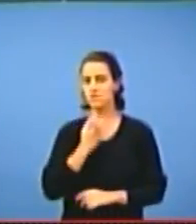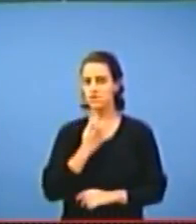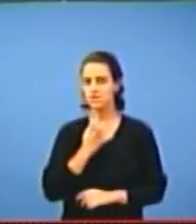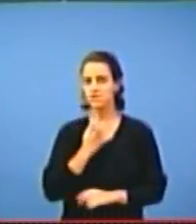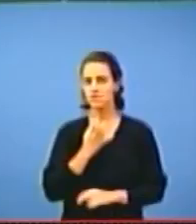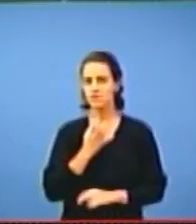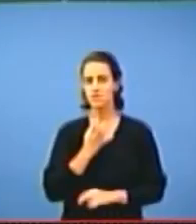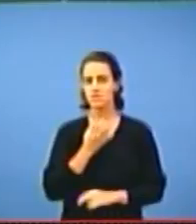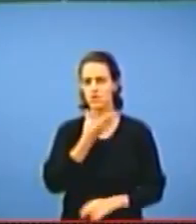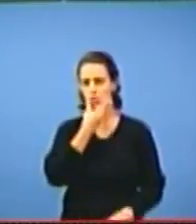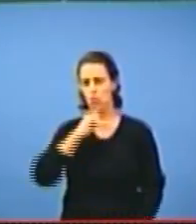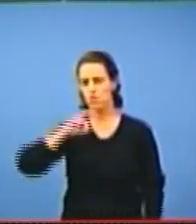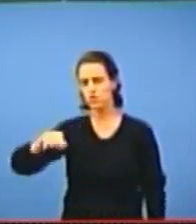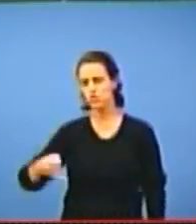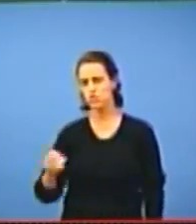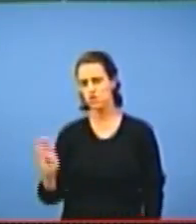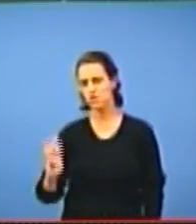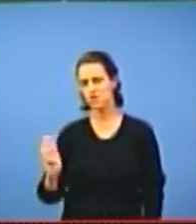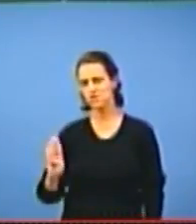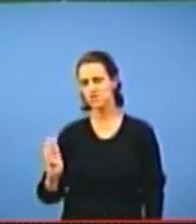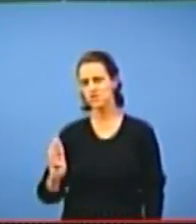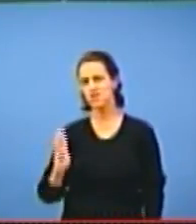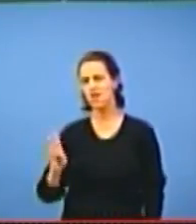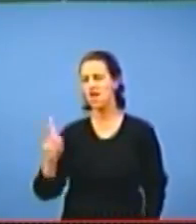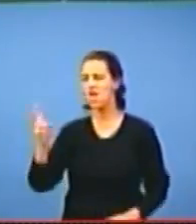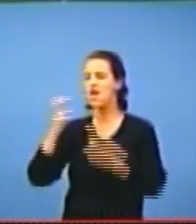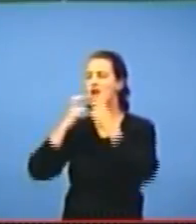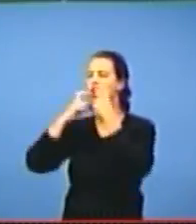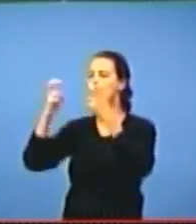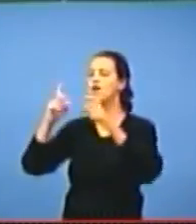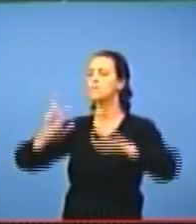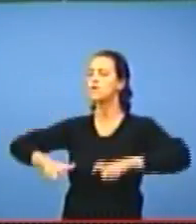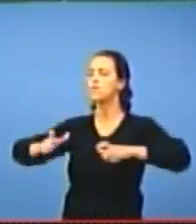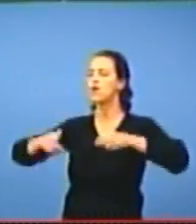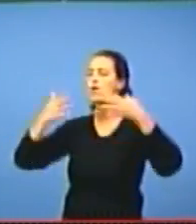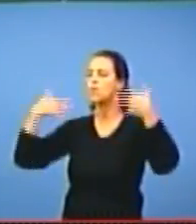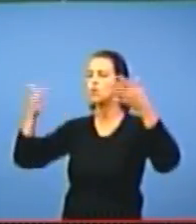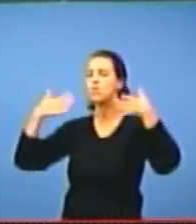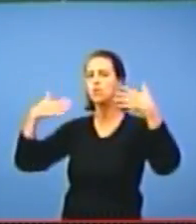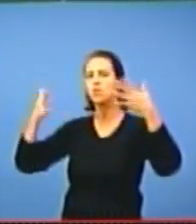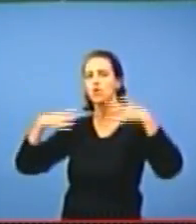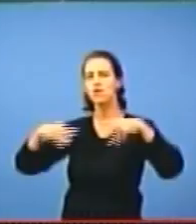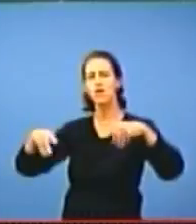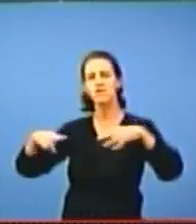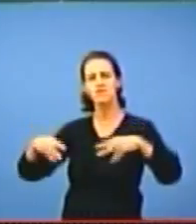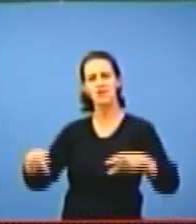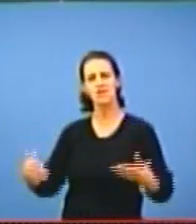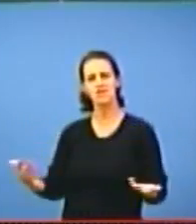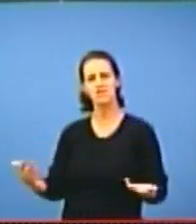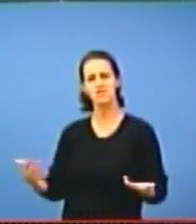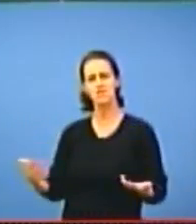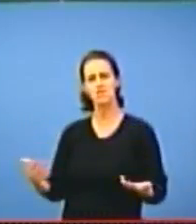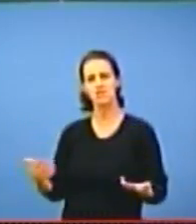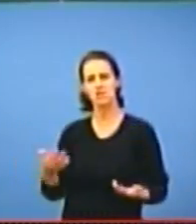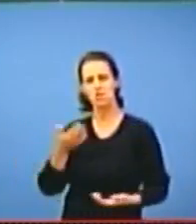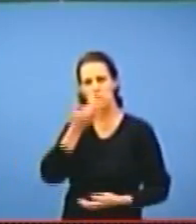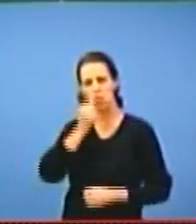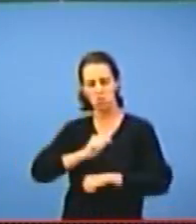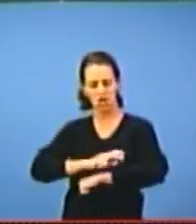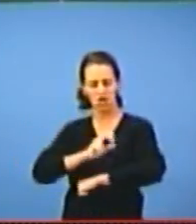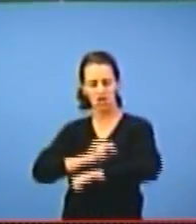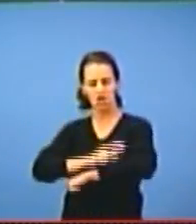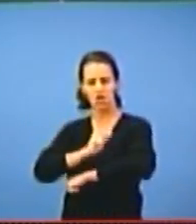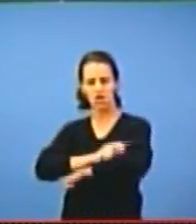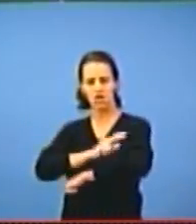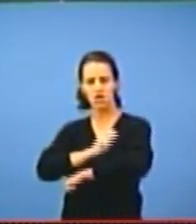Juan el Bautista era como la voz que clama en el desierto. ¿Por qué él clamaba en el desierto? Fue el discurso al desierto.